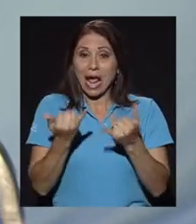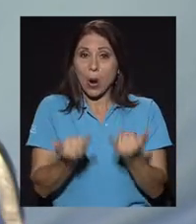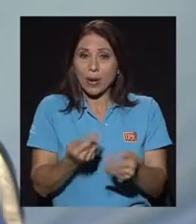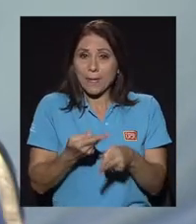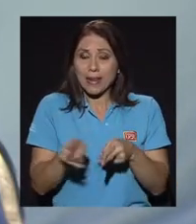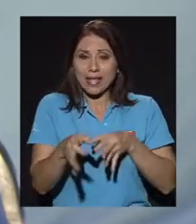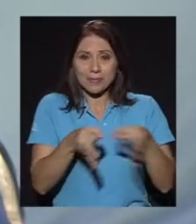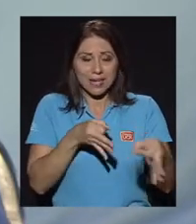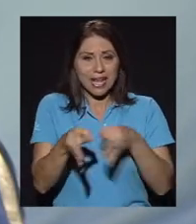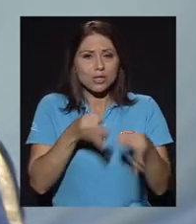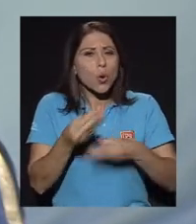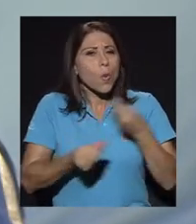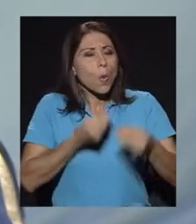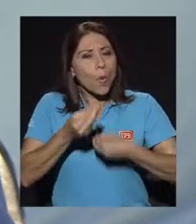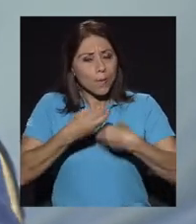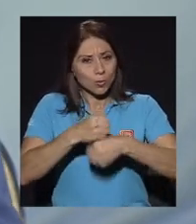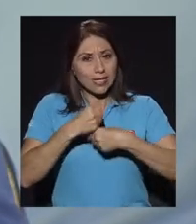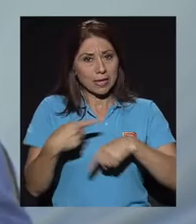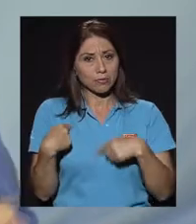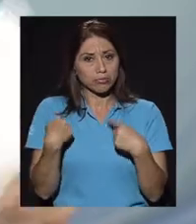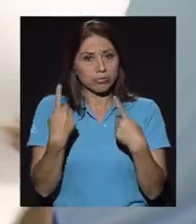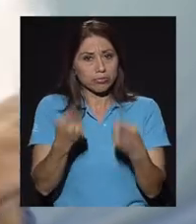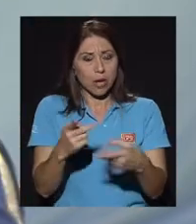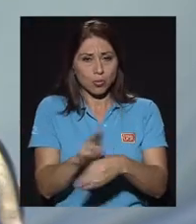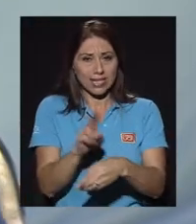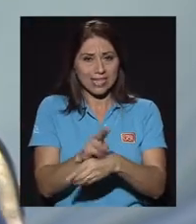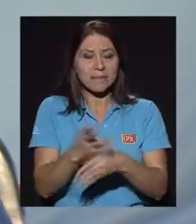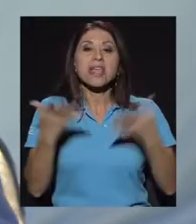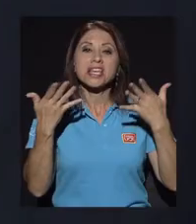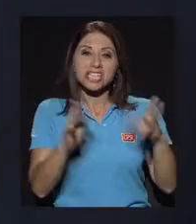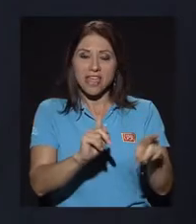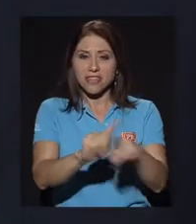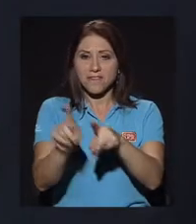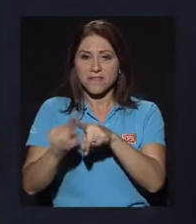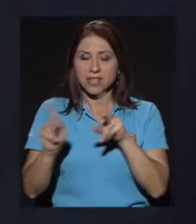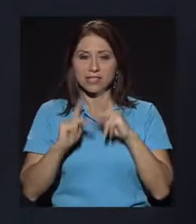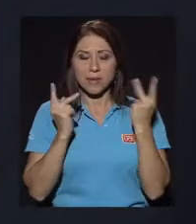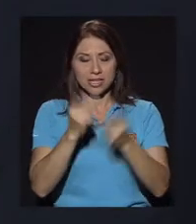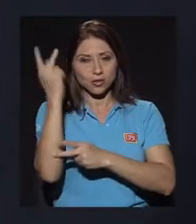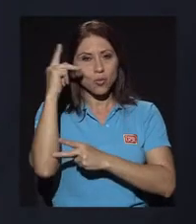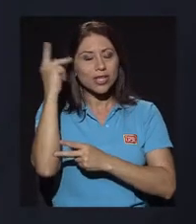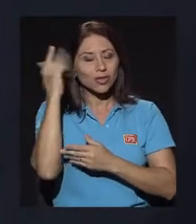una breve explicación de la metodología a utilizar que ya previamente los partidos